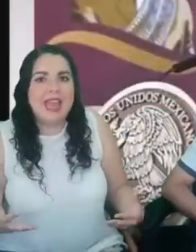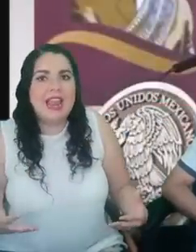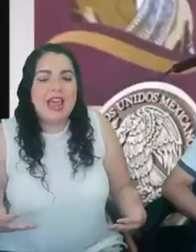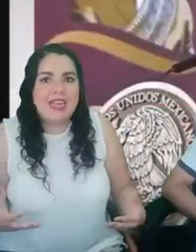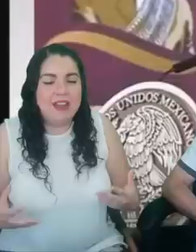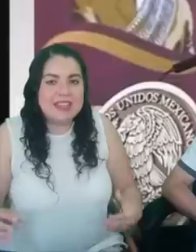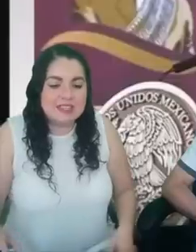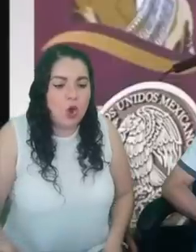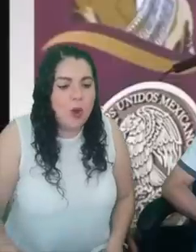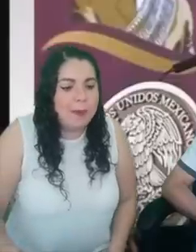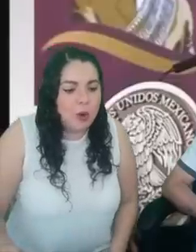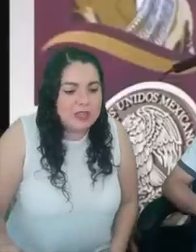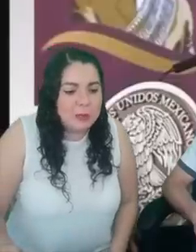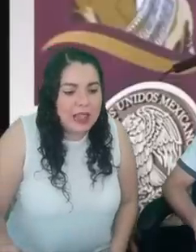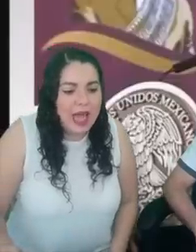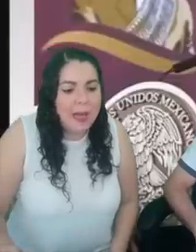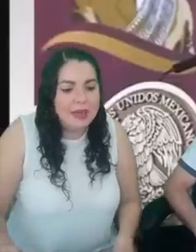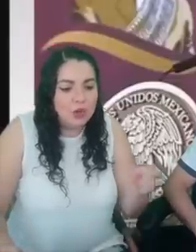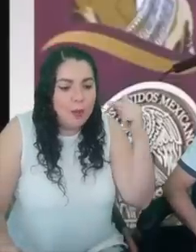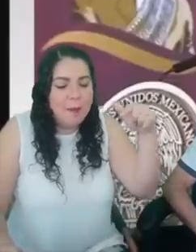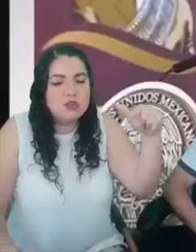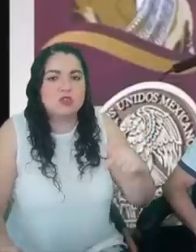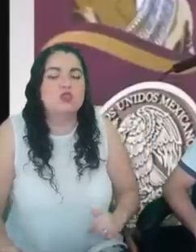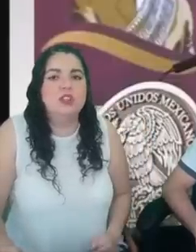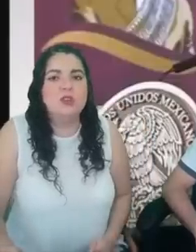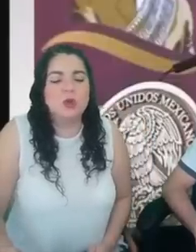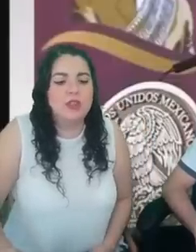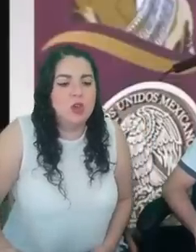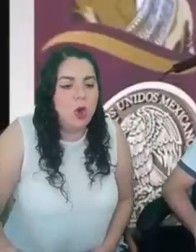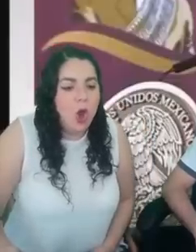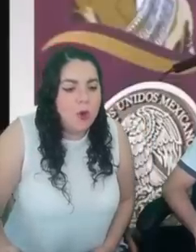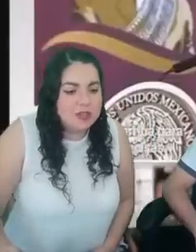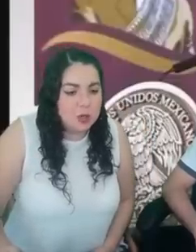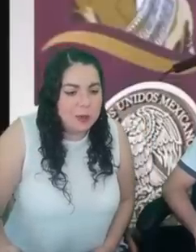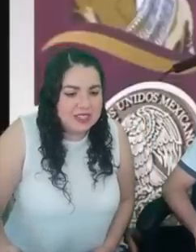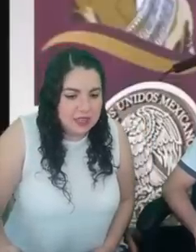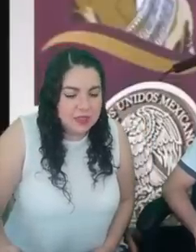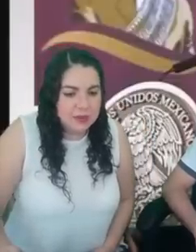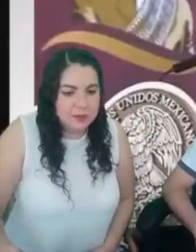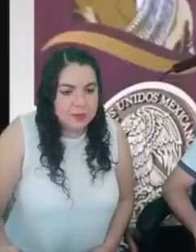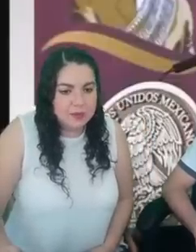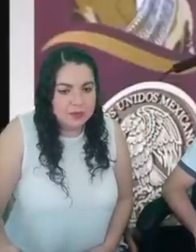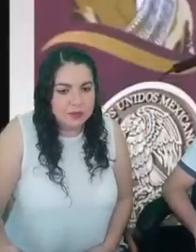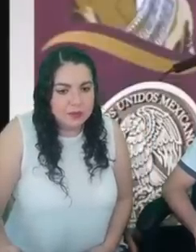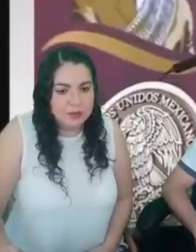por qué le dan este golpe por la espalda a méxico vamos escuchando esto que dijo nuestro presidente